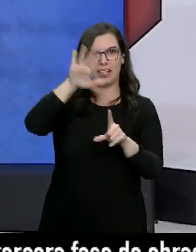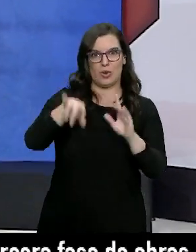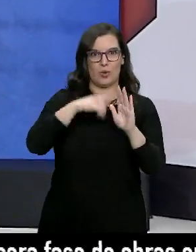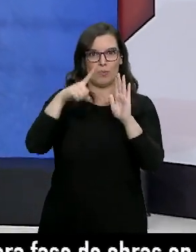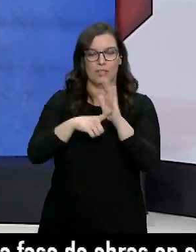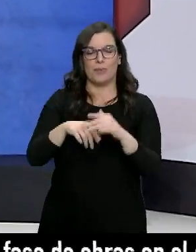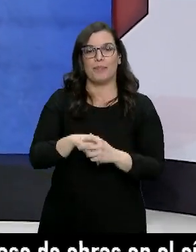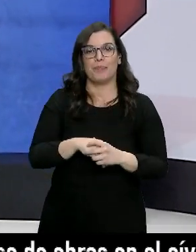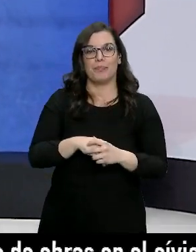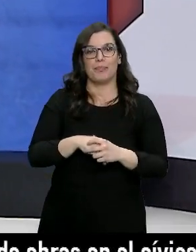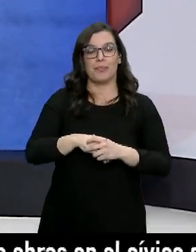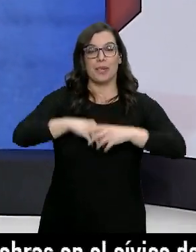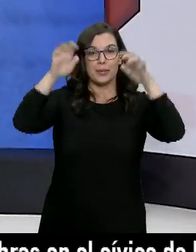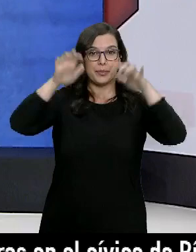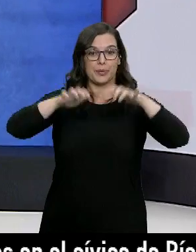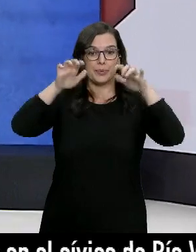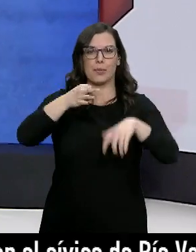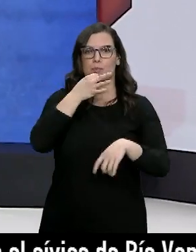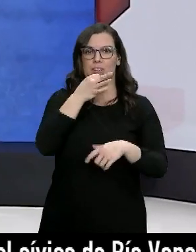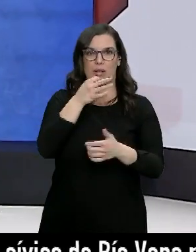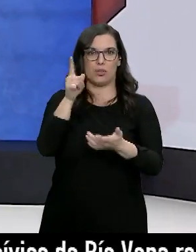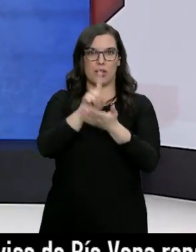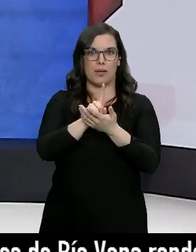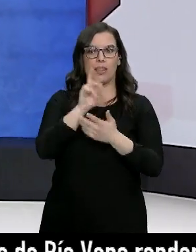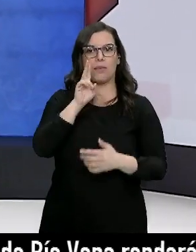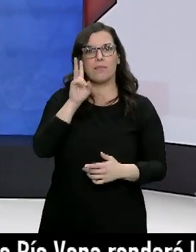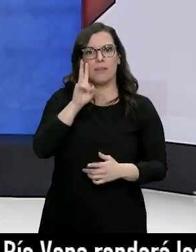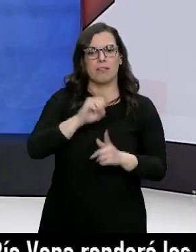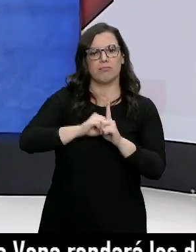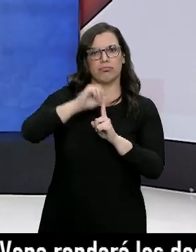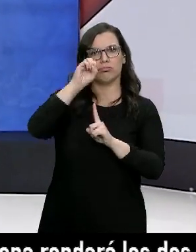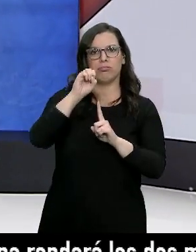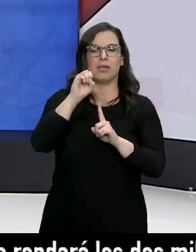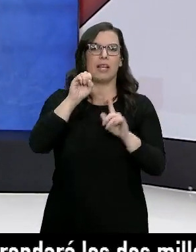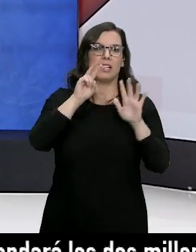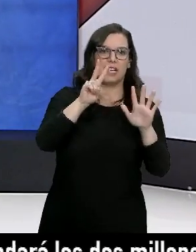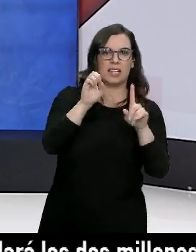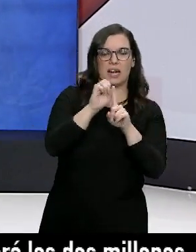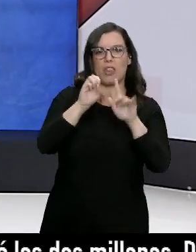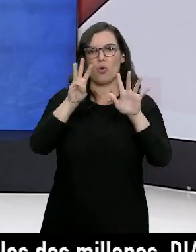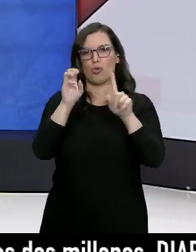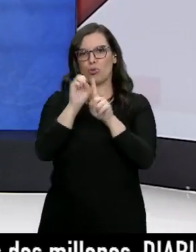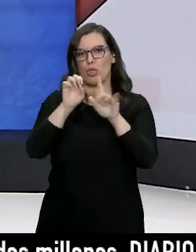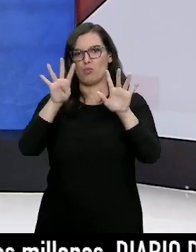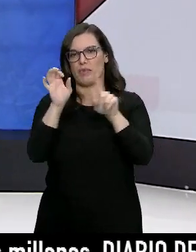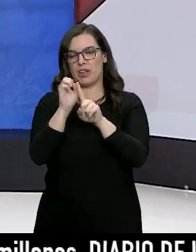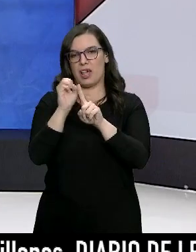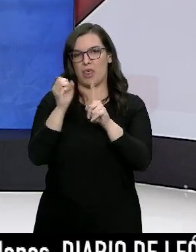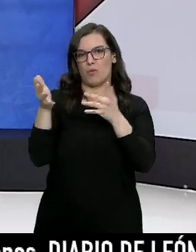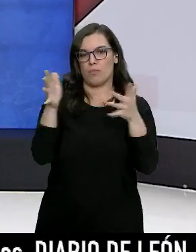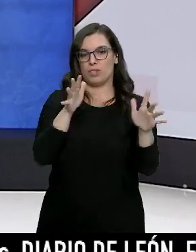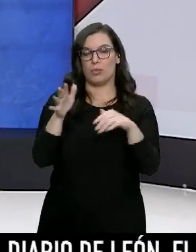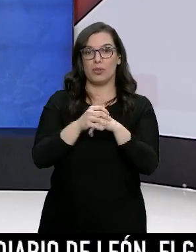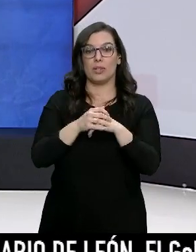Las precipitaciones se van a reactivar durante la tarde y vemos como ya los termómetros alcanzan los 7, 8, 9 grados. Estos